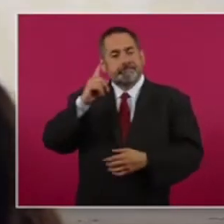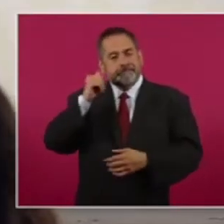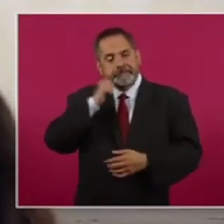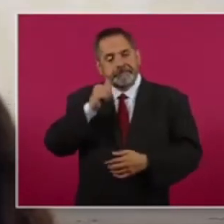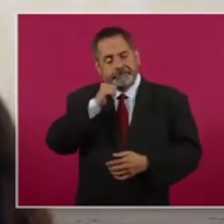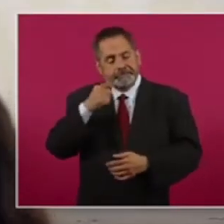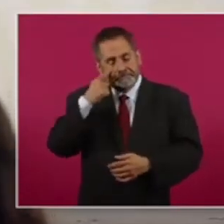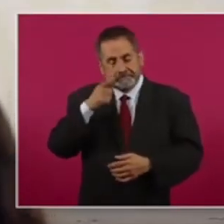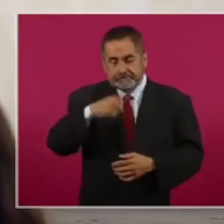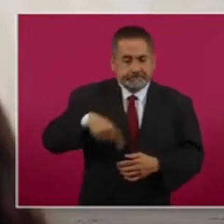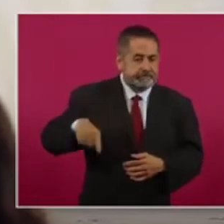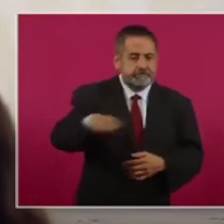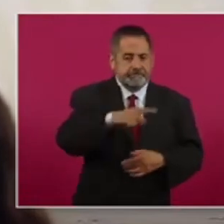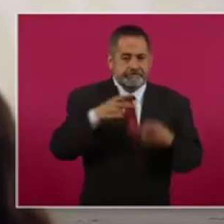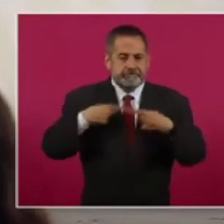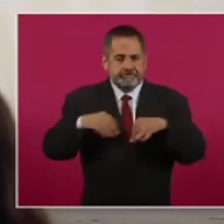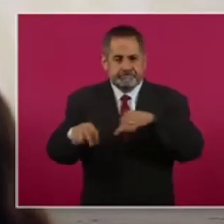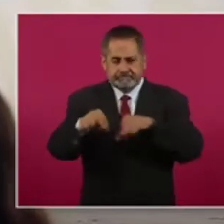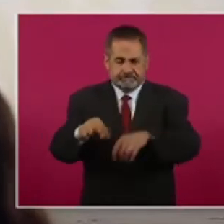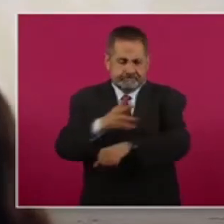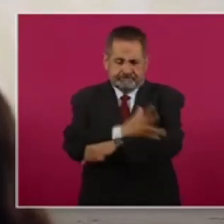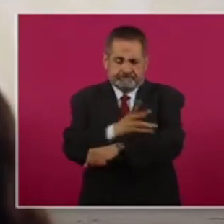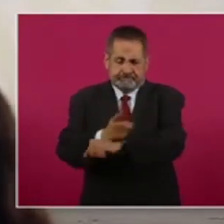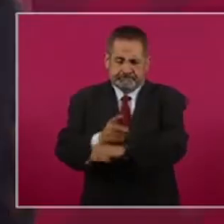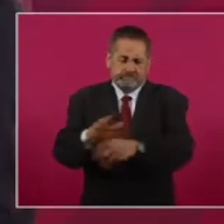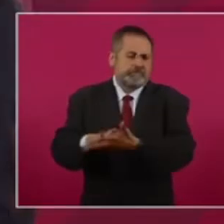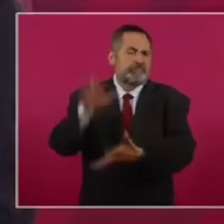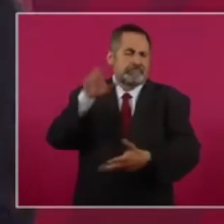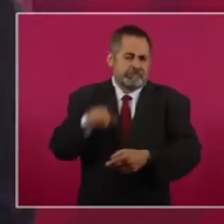la gente actúa con honestidad.